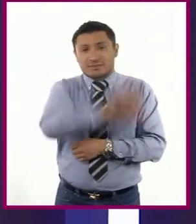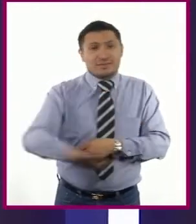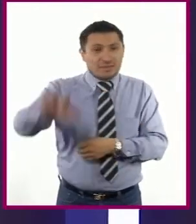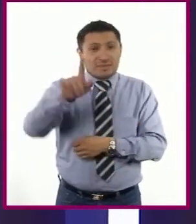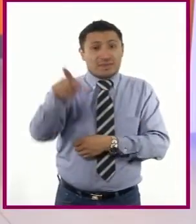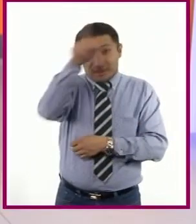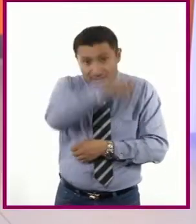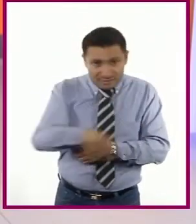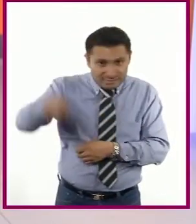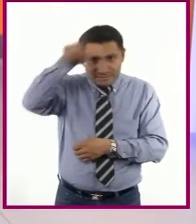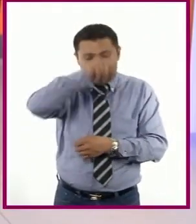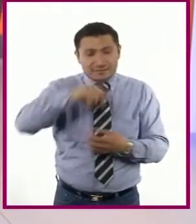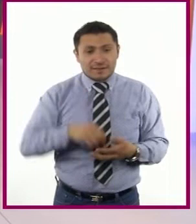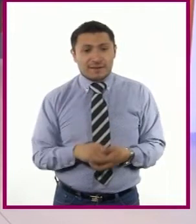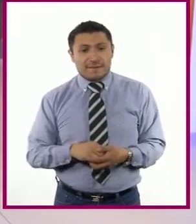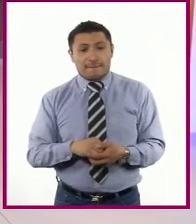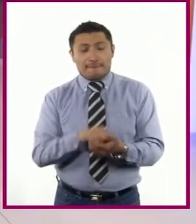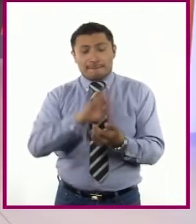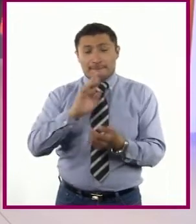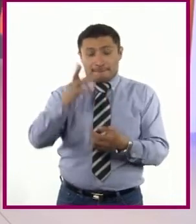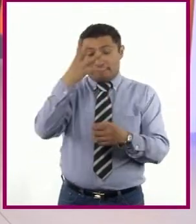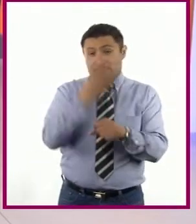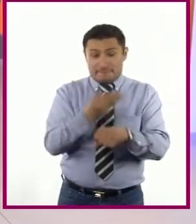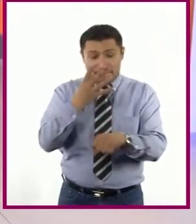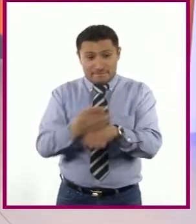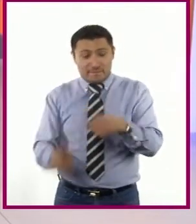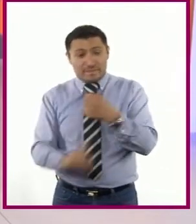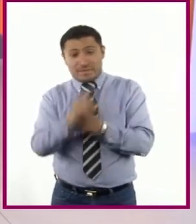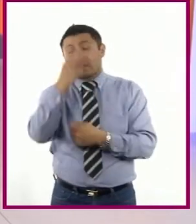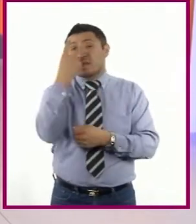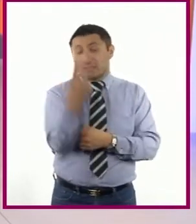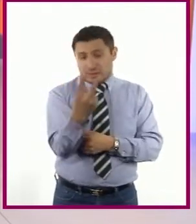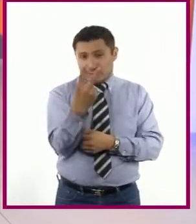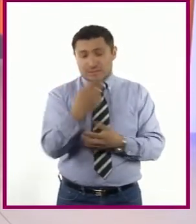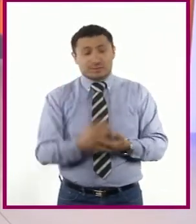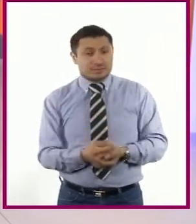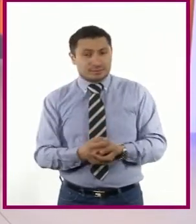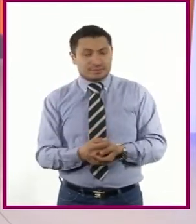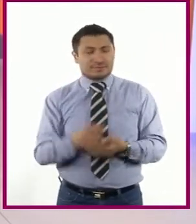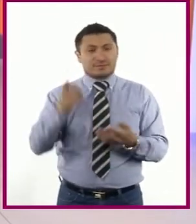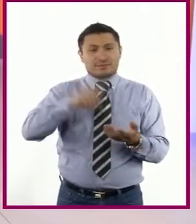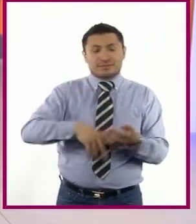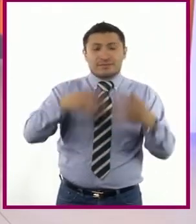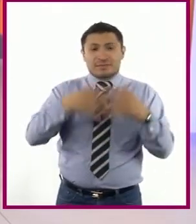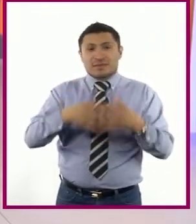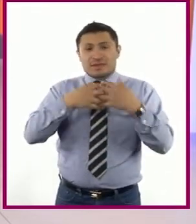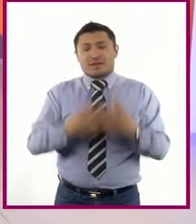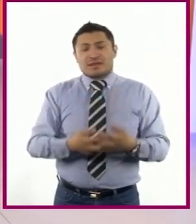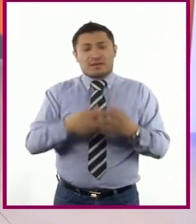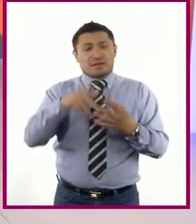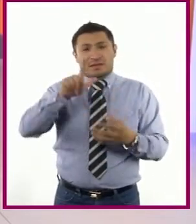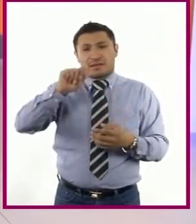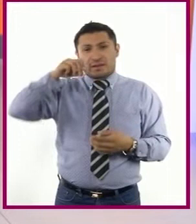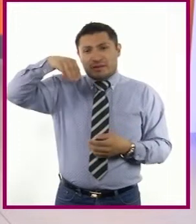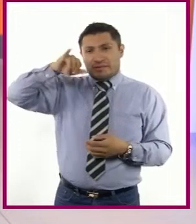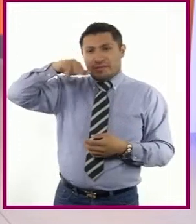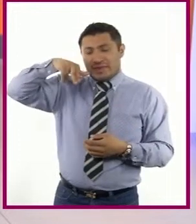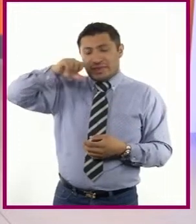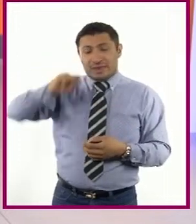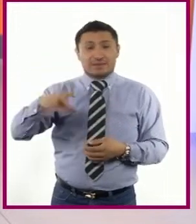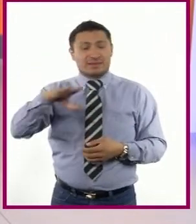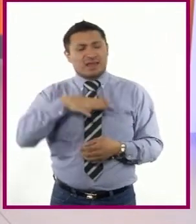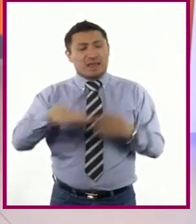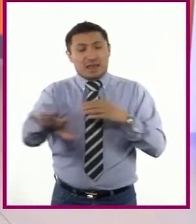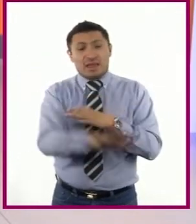circunferencia. Resolvamos ahora el problema 2. En una fábrica de láminas decorativas, utilizan como